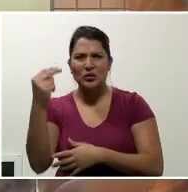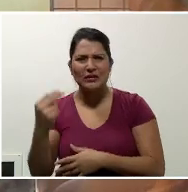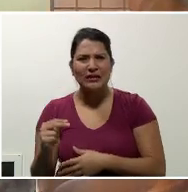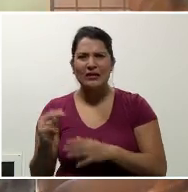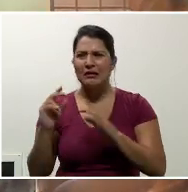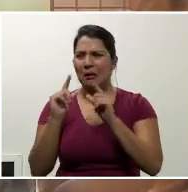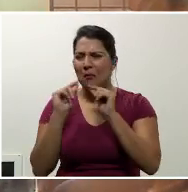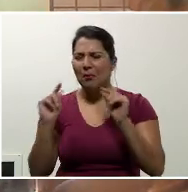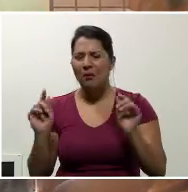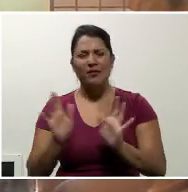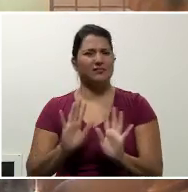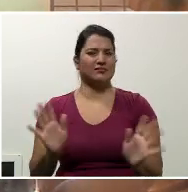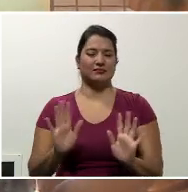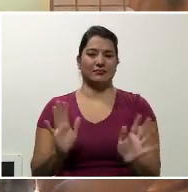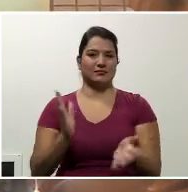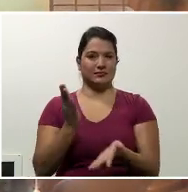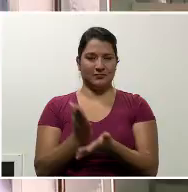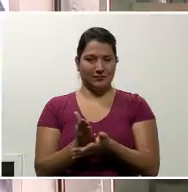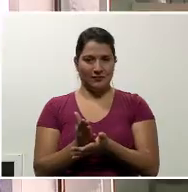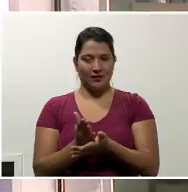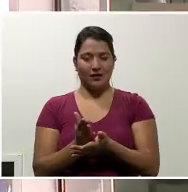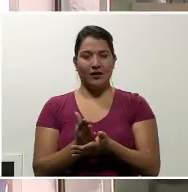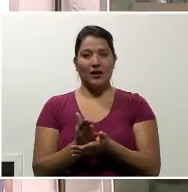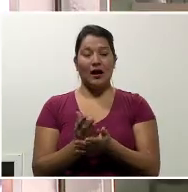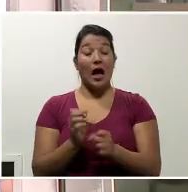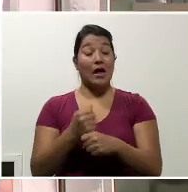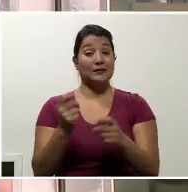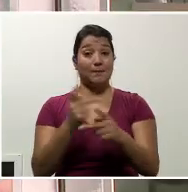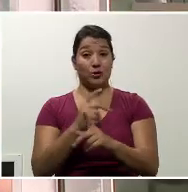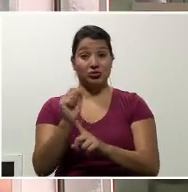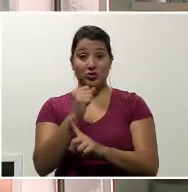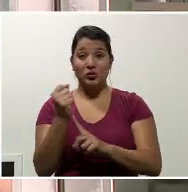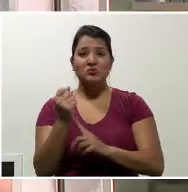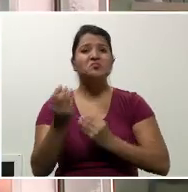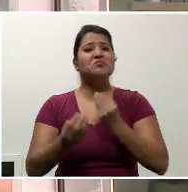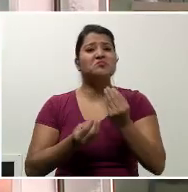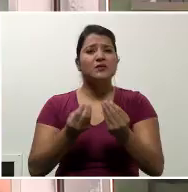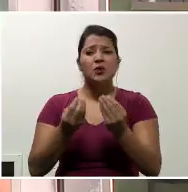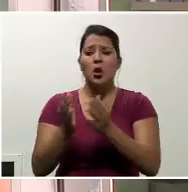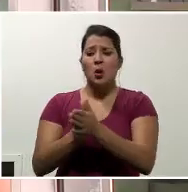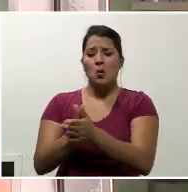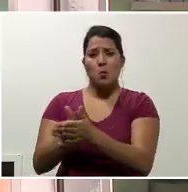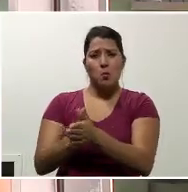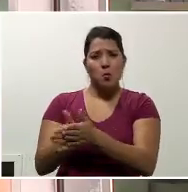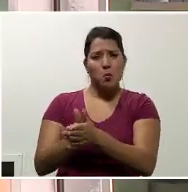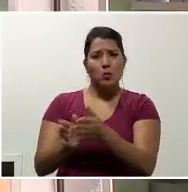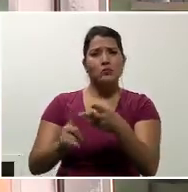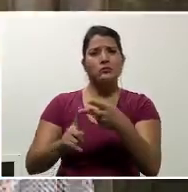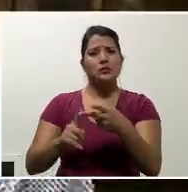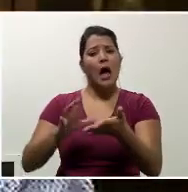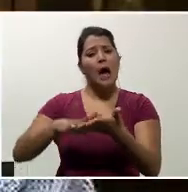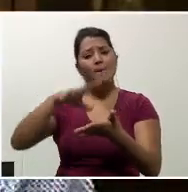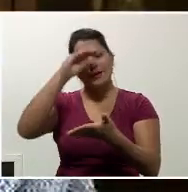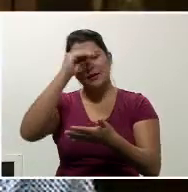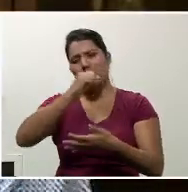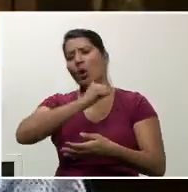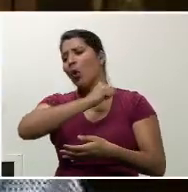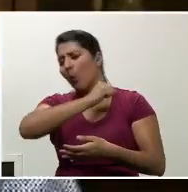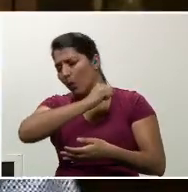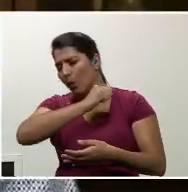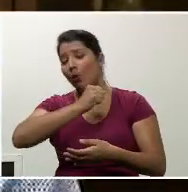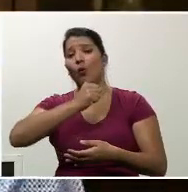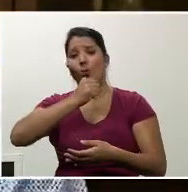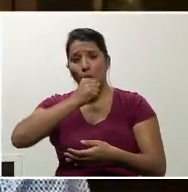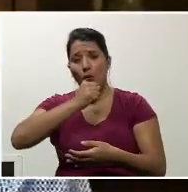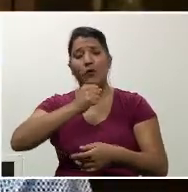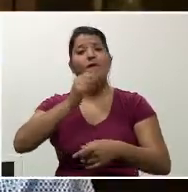y de todo tipo de situaciones difíciles. Lavémonos las manos, aprendamos los protocolos de tos y de estornudo,